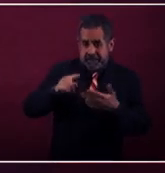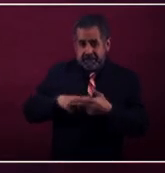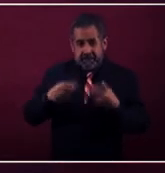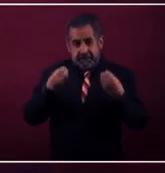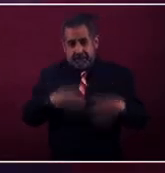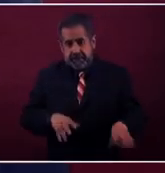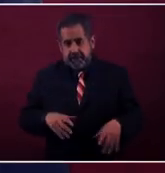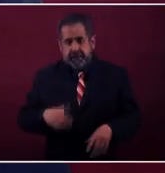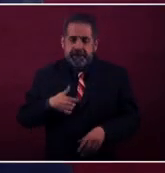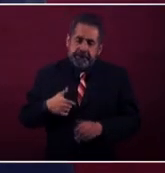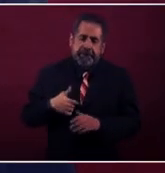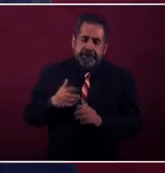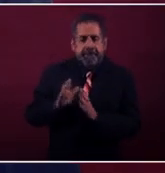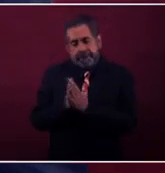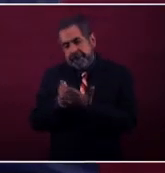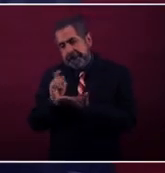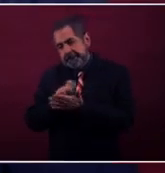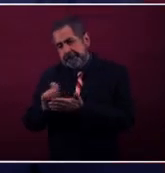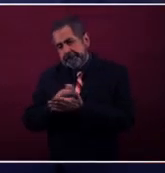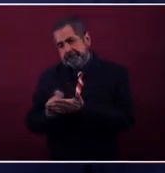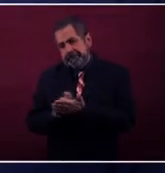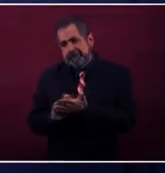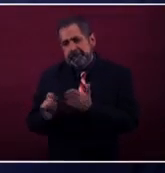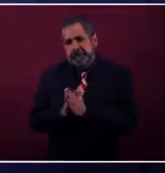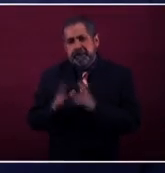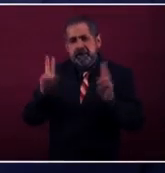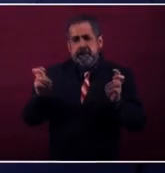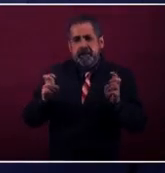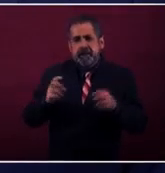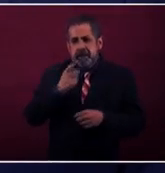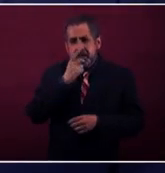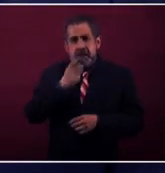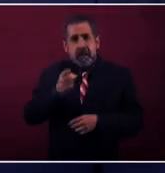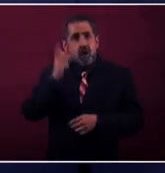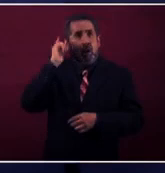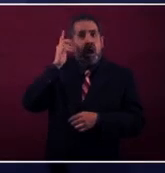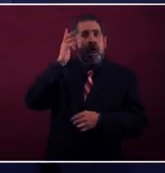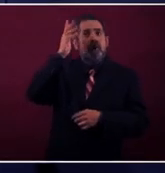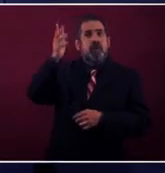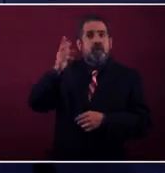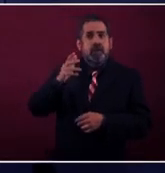tuve que escribir un libro que se llama No decir adiós a la esperanza,